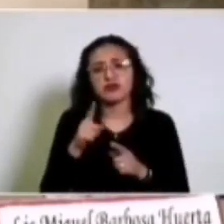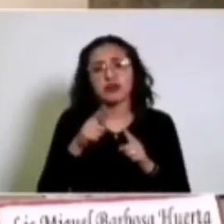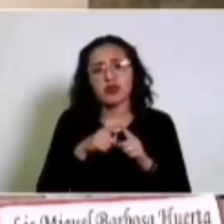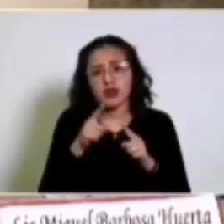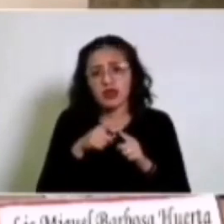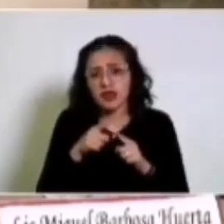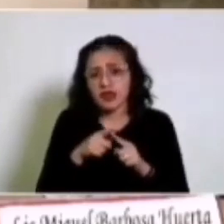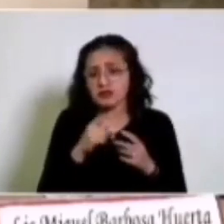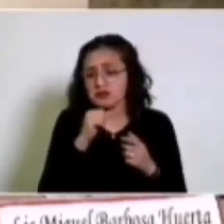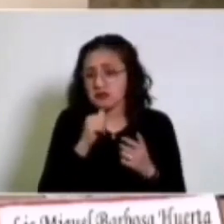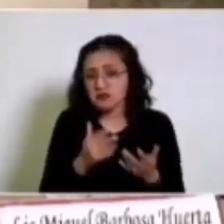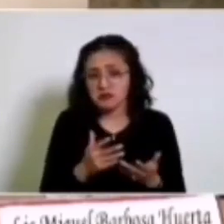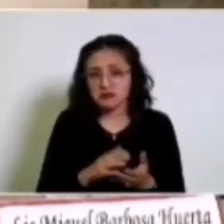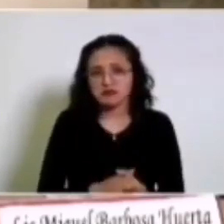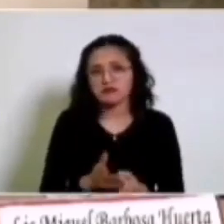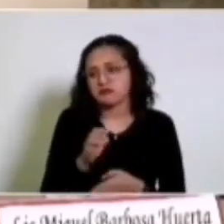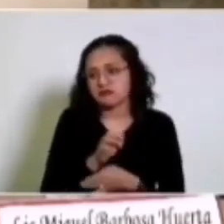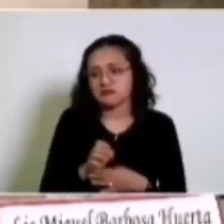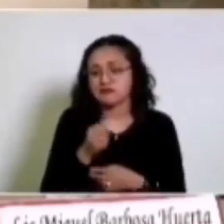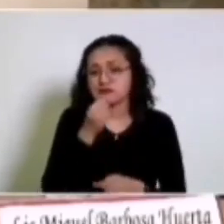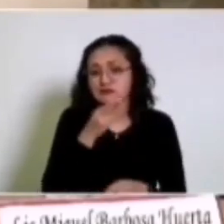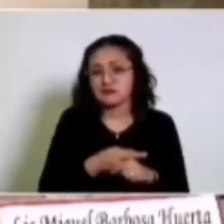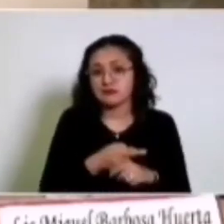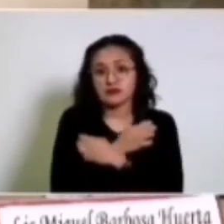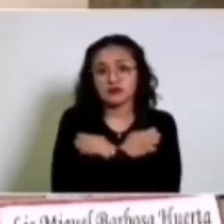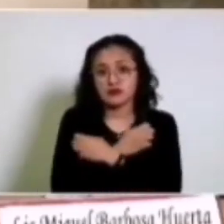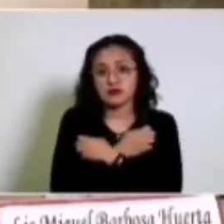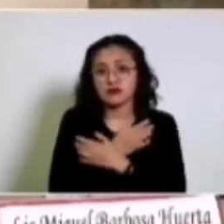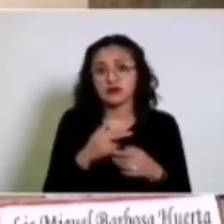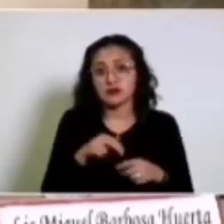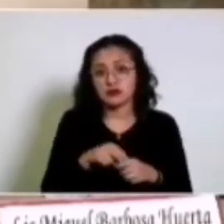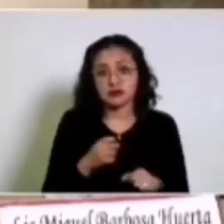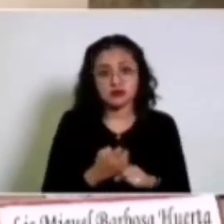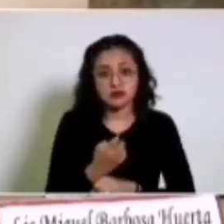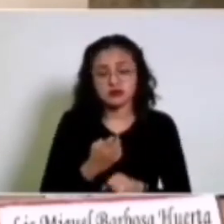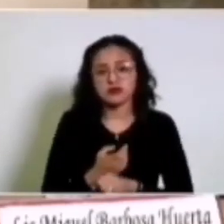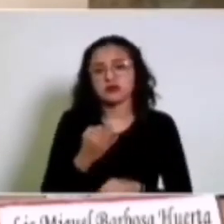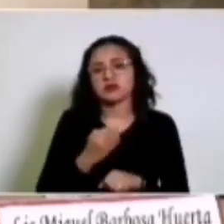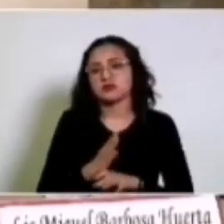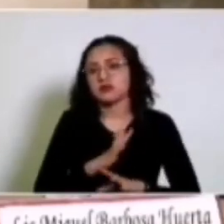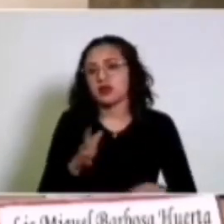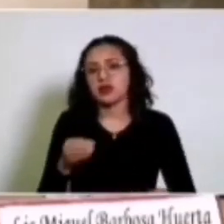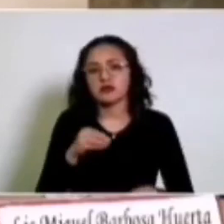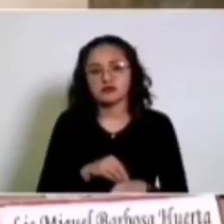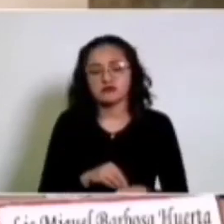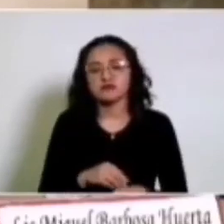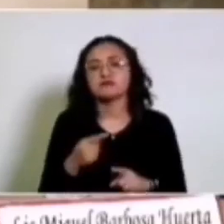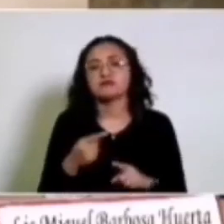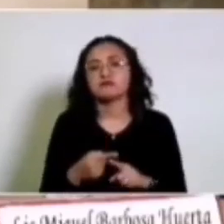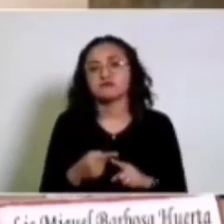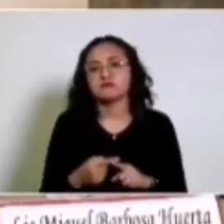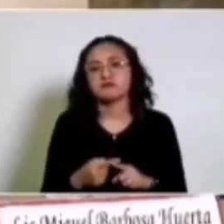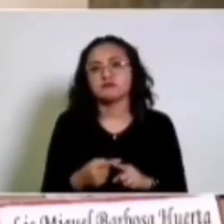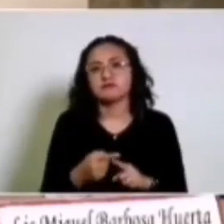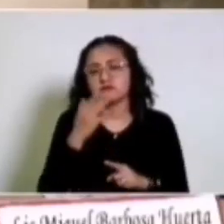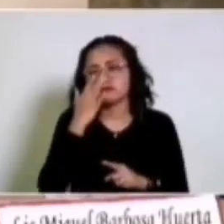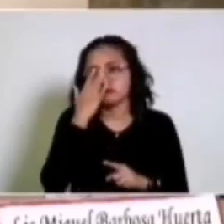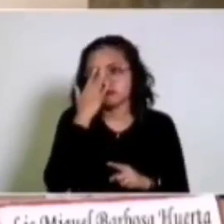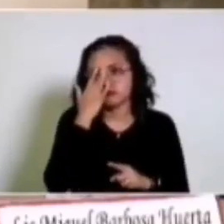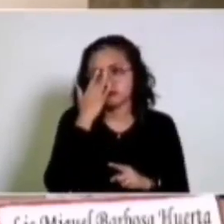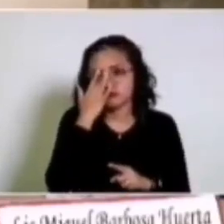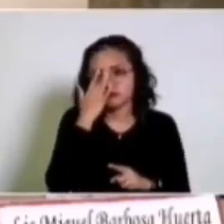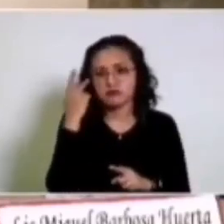tareas. Entonces, la Secretaría de Educación Pública del Estado ha adicionado a